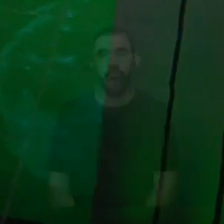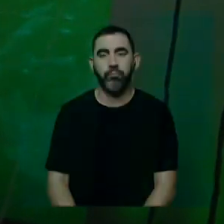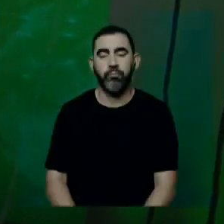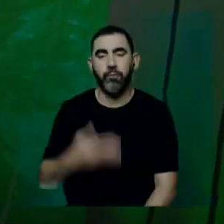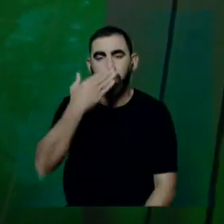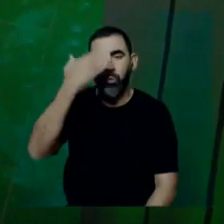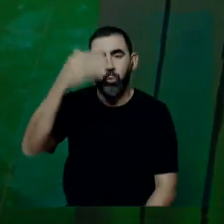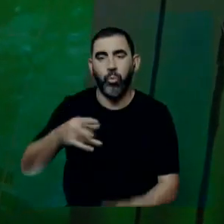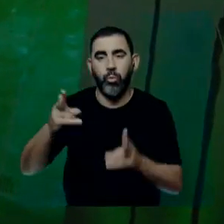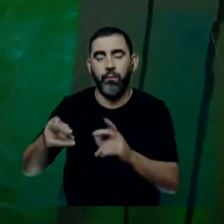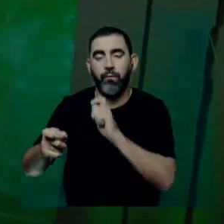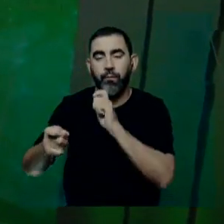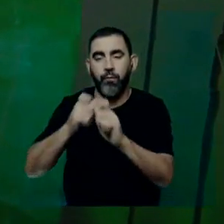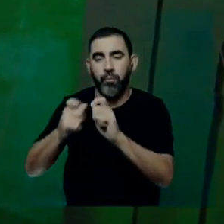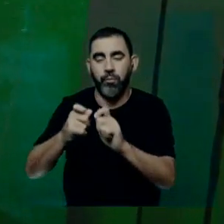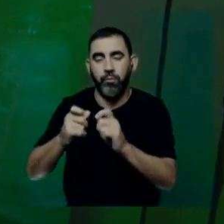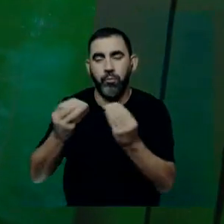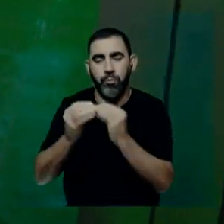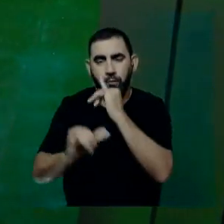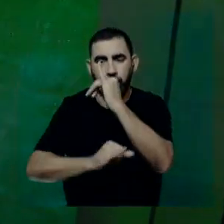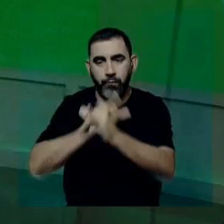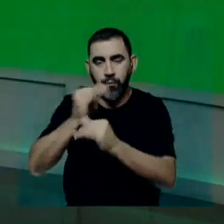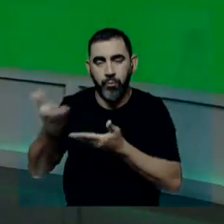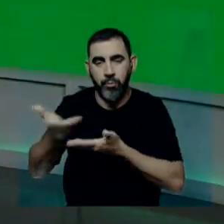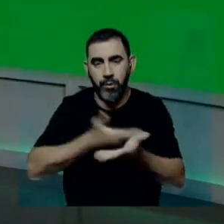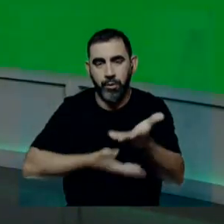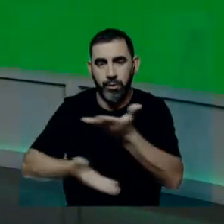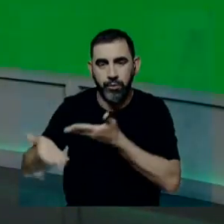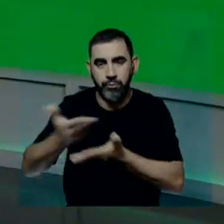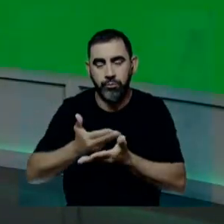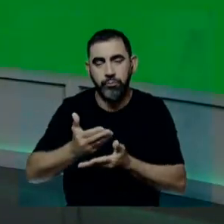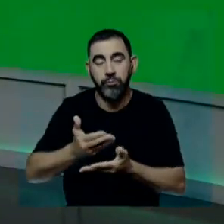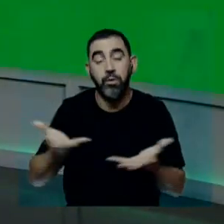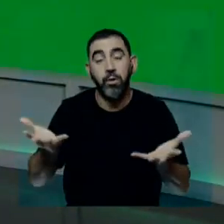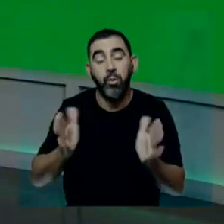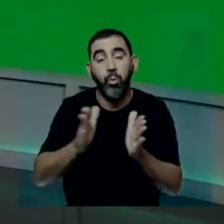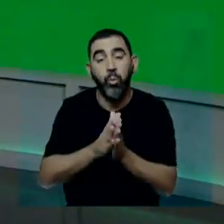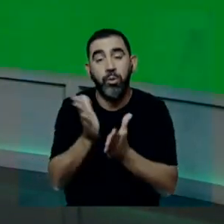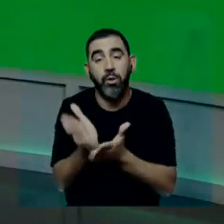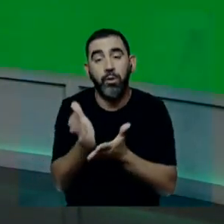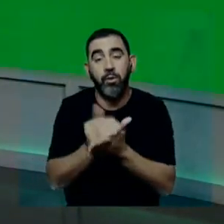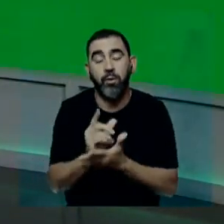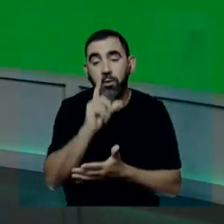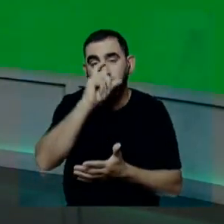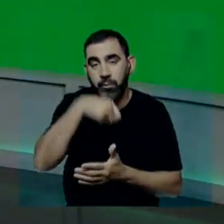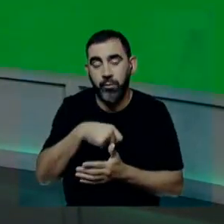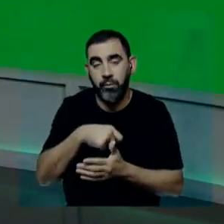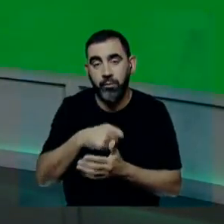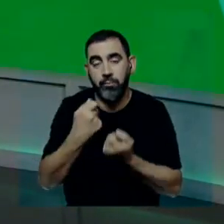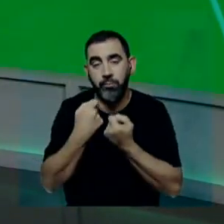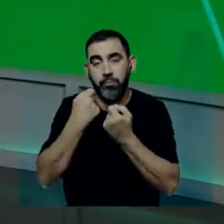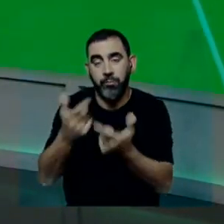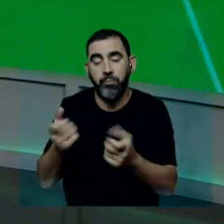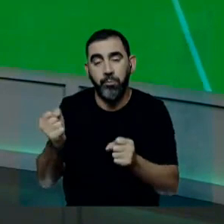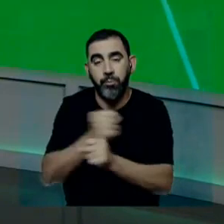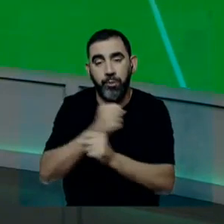Último tramo de MBD Noticias, hay mucha información para compartir con ustedes. Y les contamos ahora que la Junta Departamental de Montevideo va a entregar